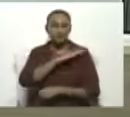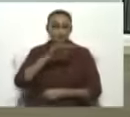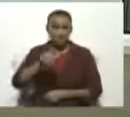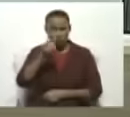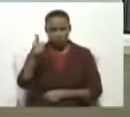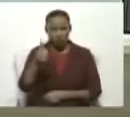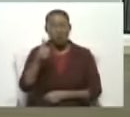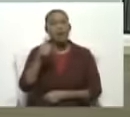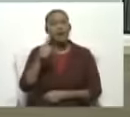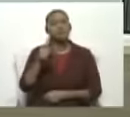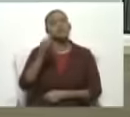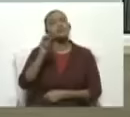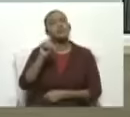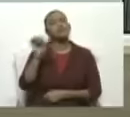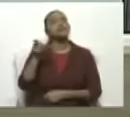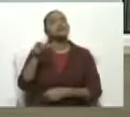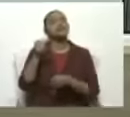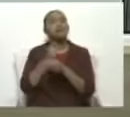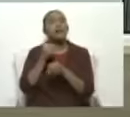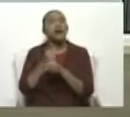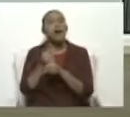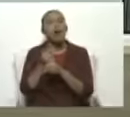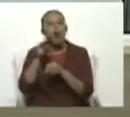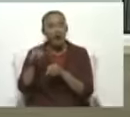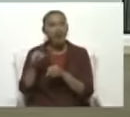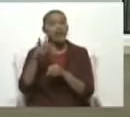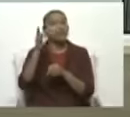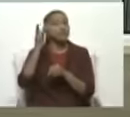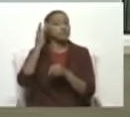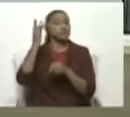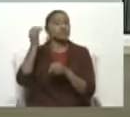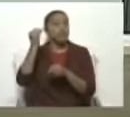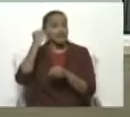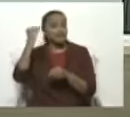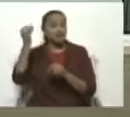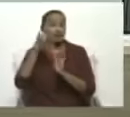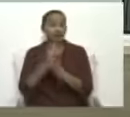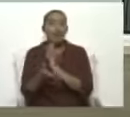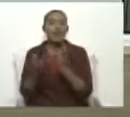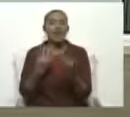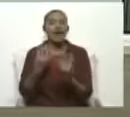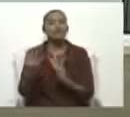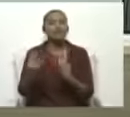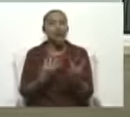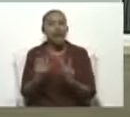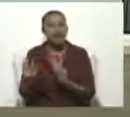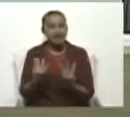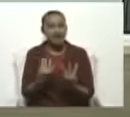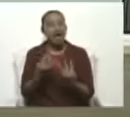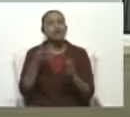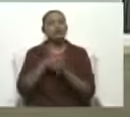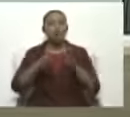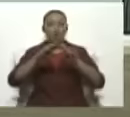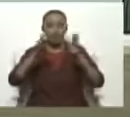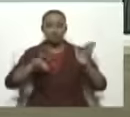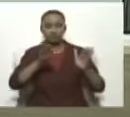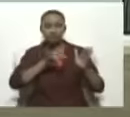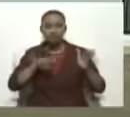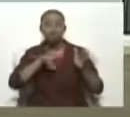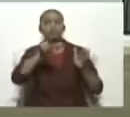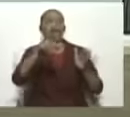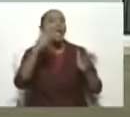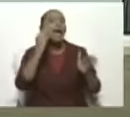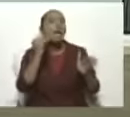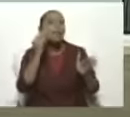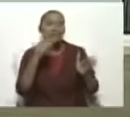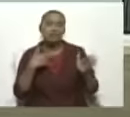un extraordinario trabajo para que continúe el pueblo de Venezuela familiarizándose con este sistema